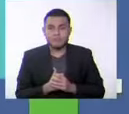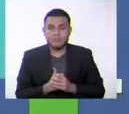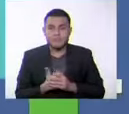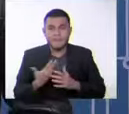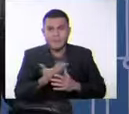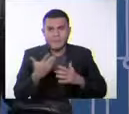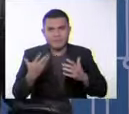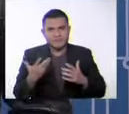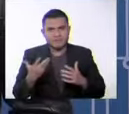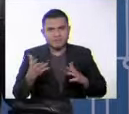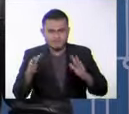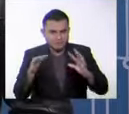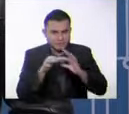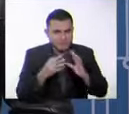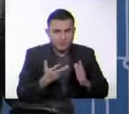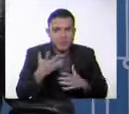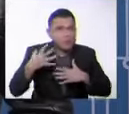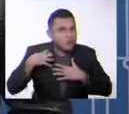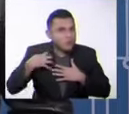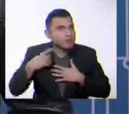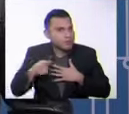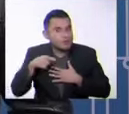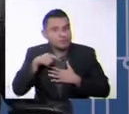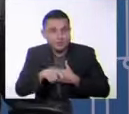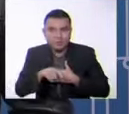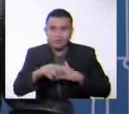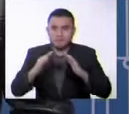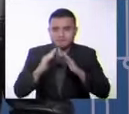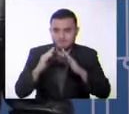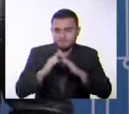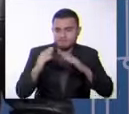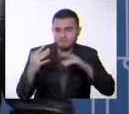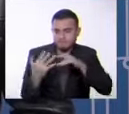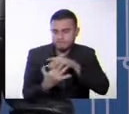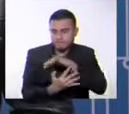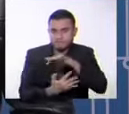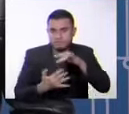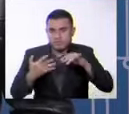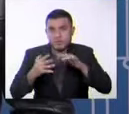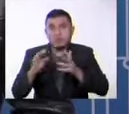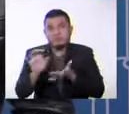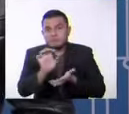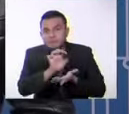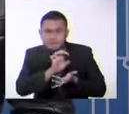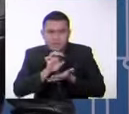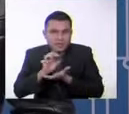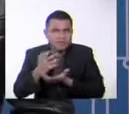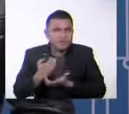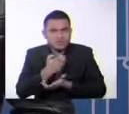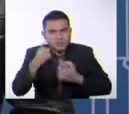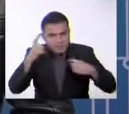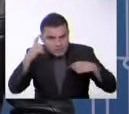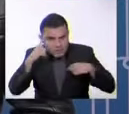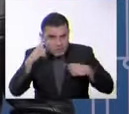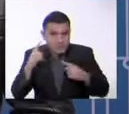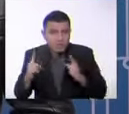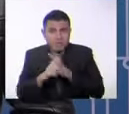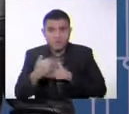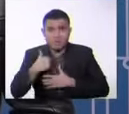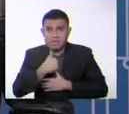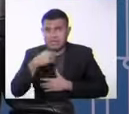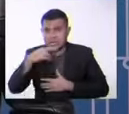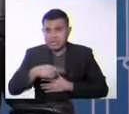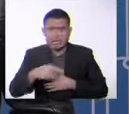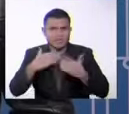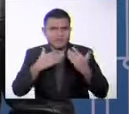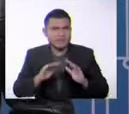todo, no somos los dueños, como usted decía, sino coexistimos en conjunto, y a partir de eso debemos de cambiar nuestra realidad. Diferentes acciones